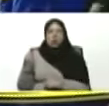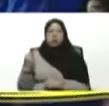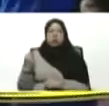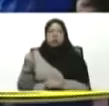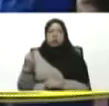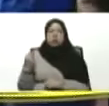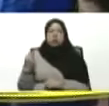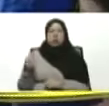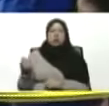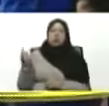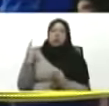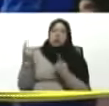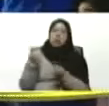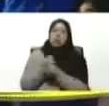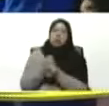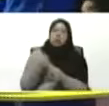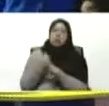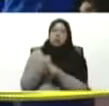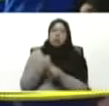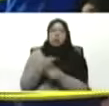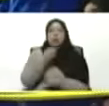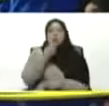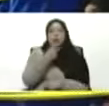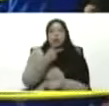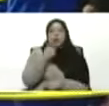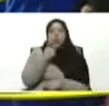el que nos enseñó a amar a Bolívar desde el canto.